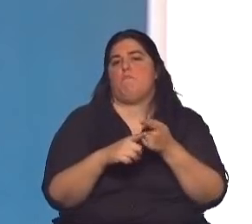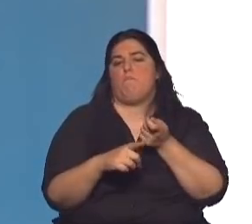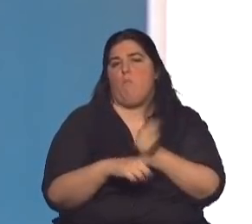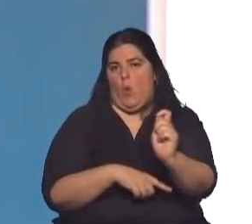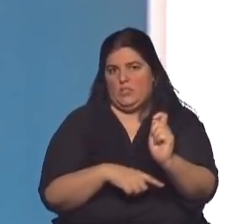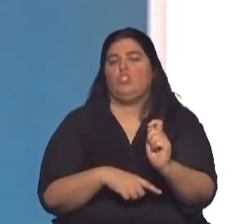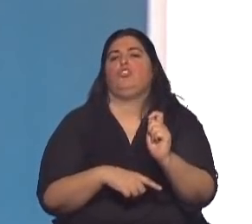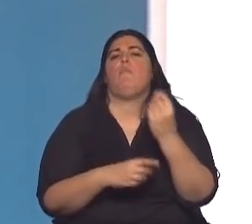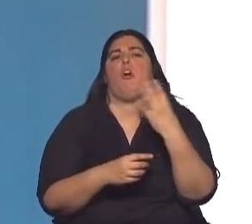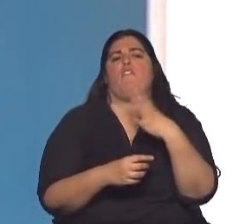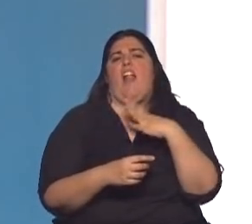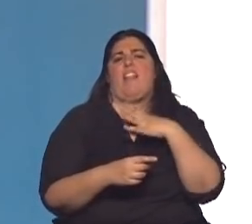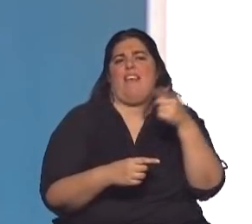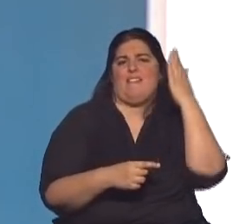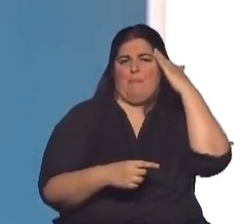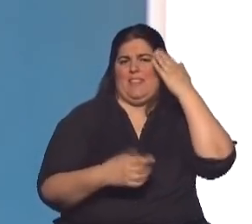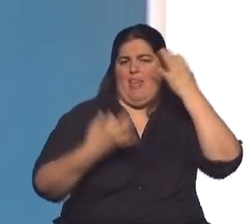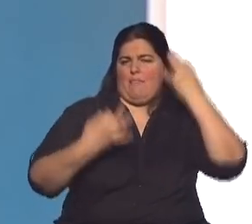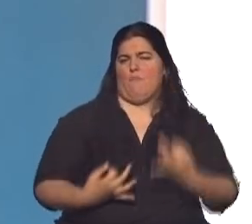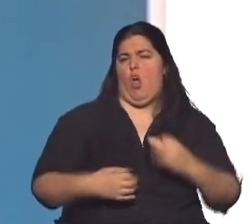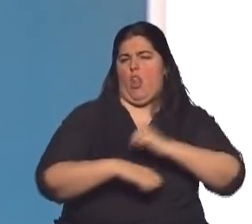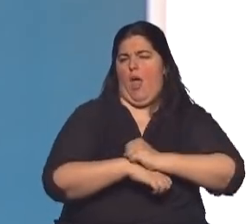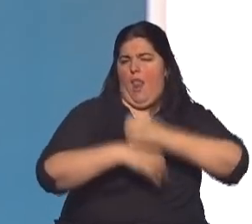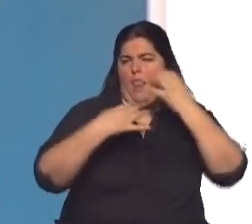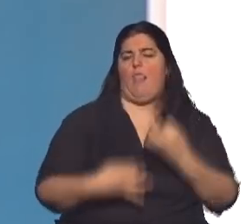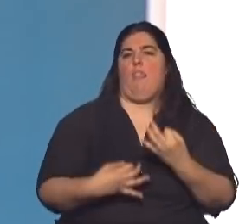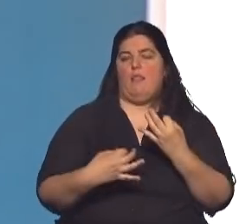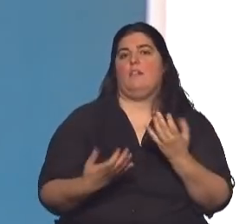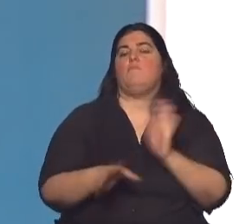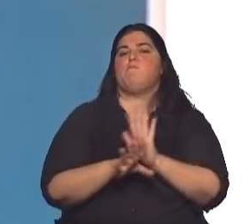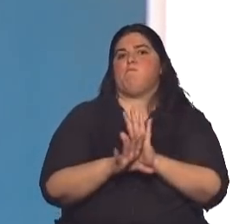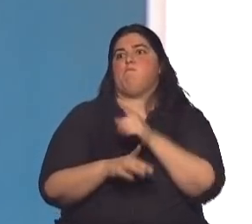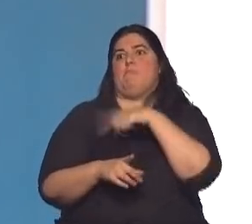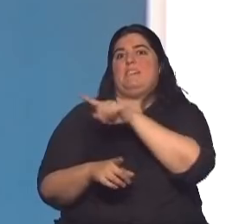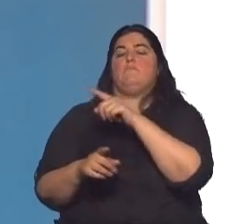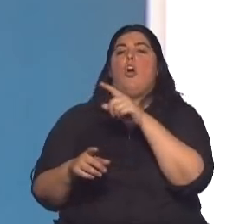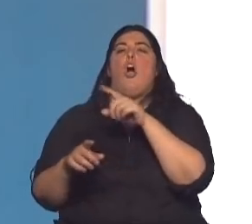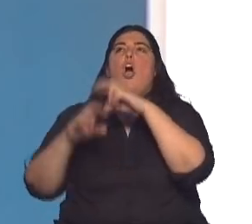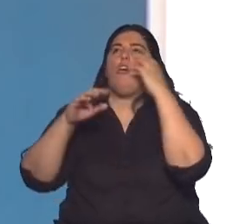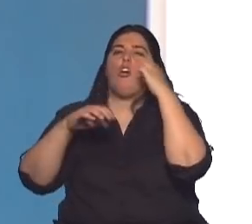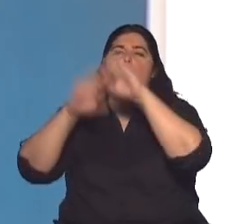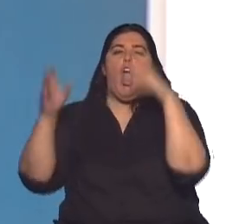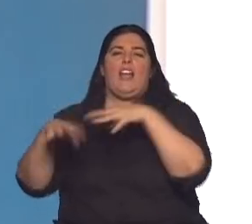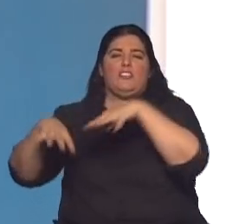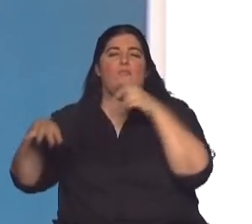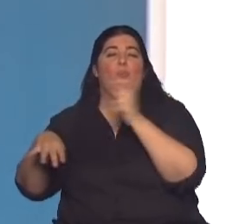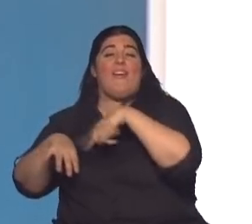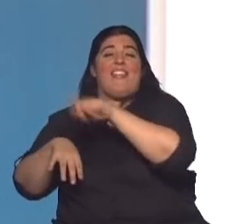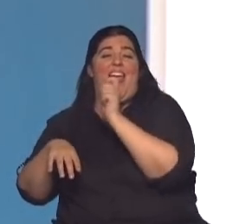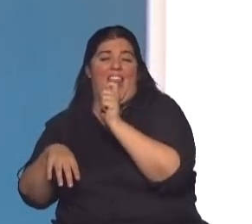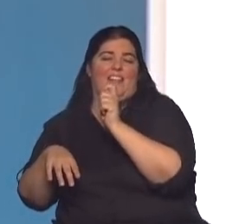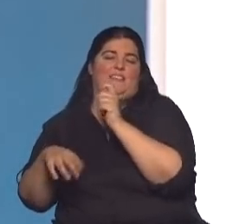incapacidad moral, y en ese caso estamos hablando, por supuesto, de congresistas de la oposición que estarían apoyados también